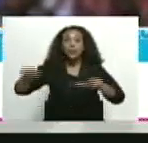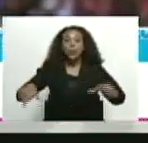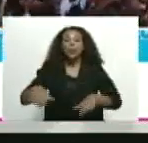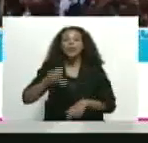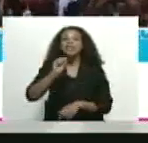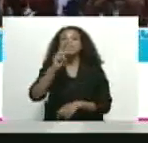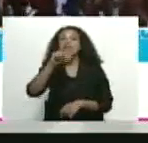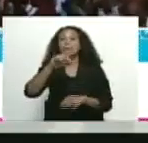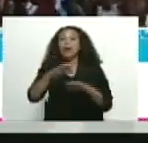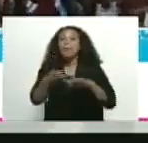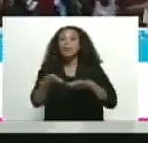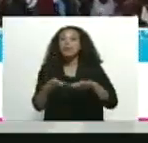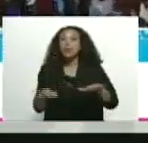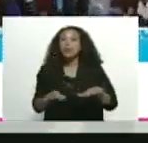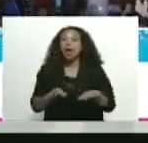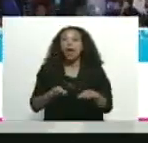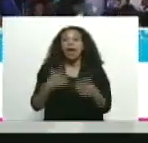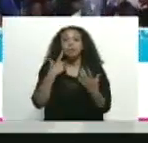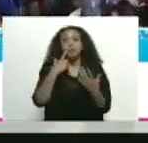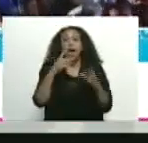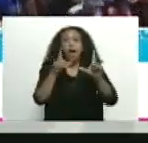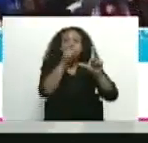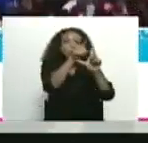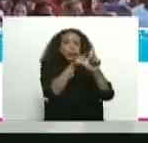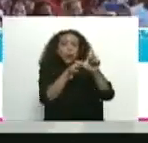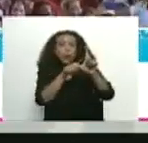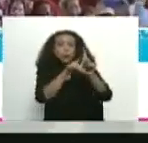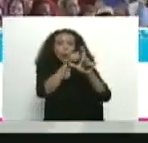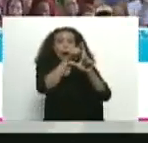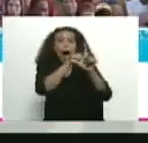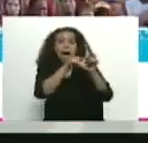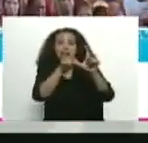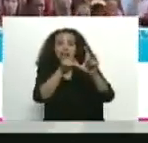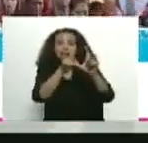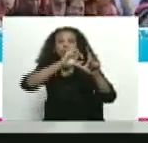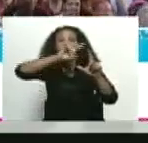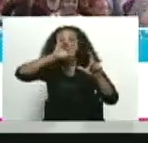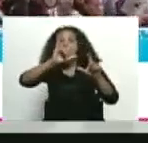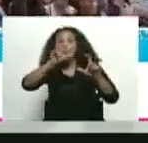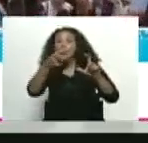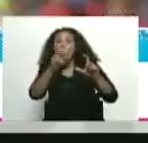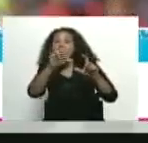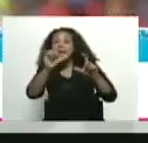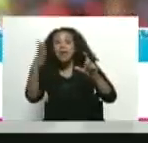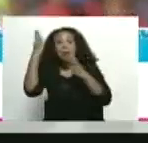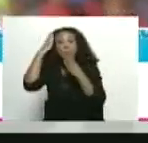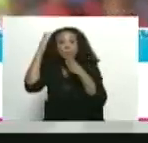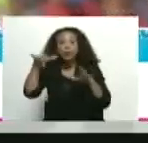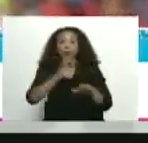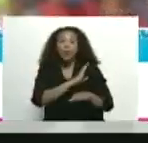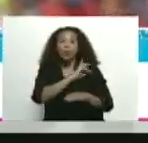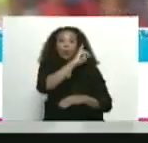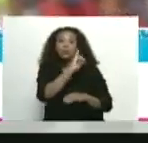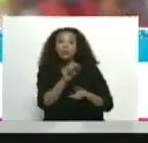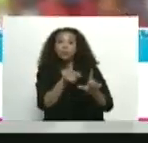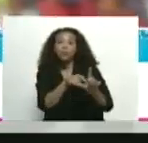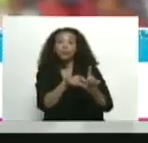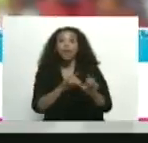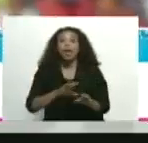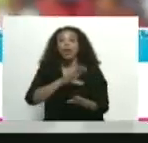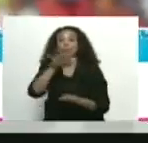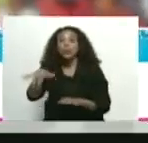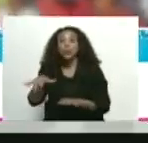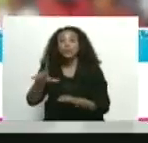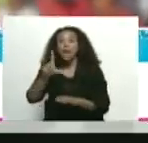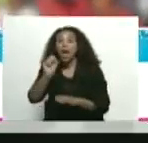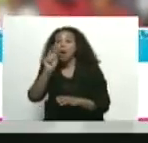Sinamaica, en el municipio La Guajira, en la parroquia Guajira. La gente de Ciudad Ojeda, municipio